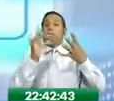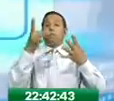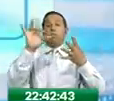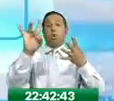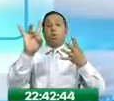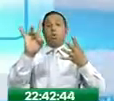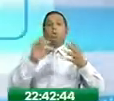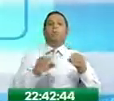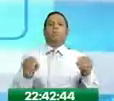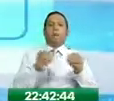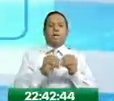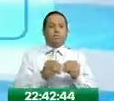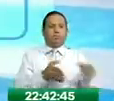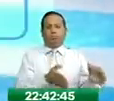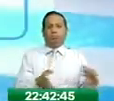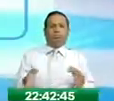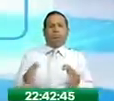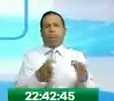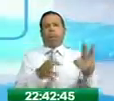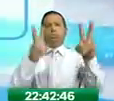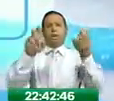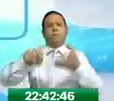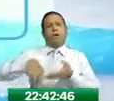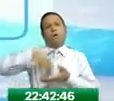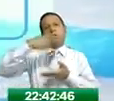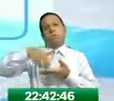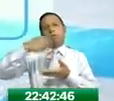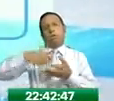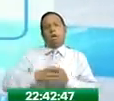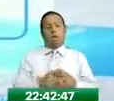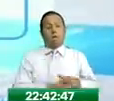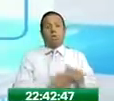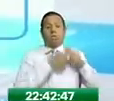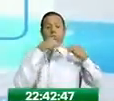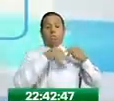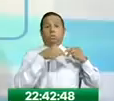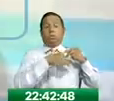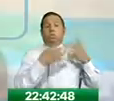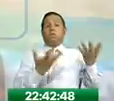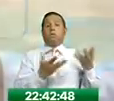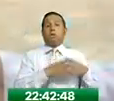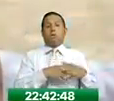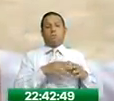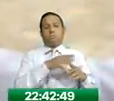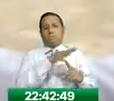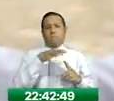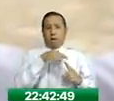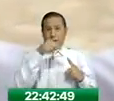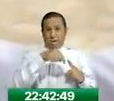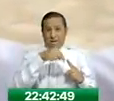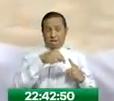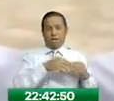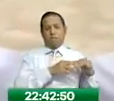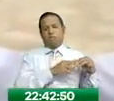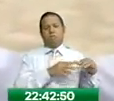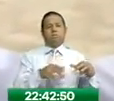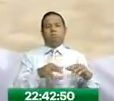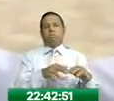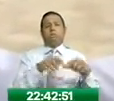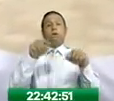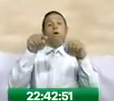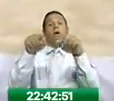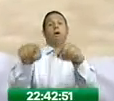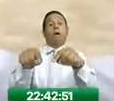gastronómica a las 8 de la mañana, que partirá desde la Plaza de la Administración. Vamos a tener show